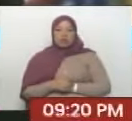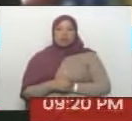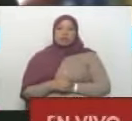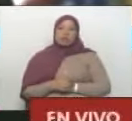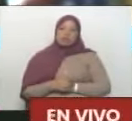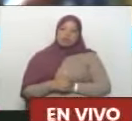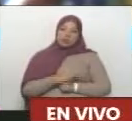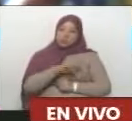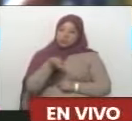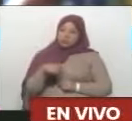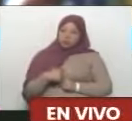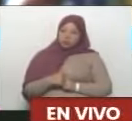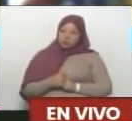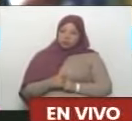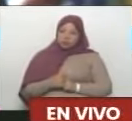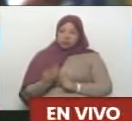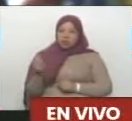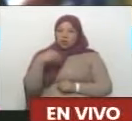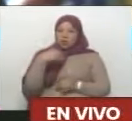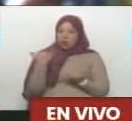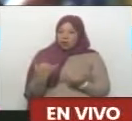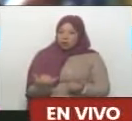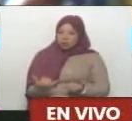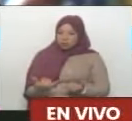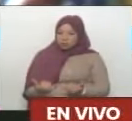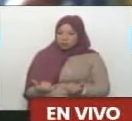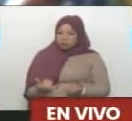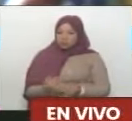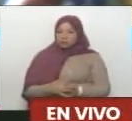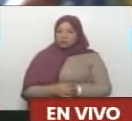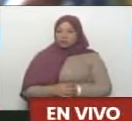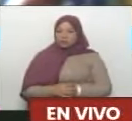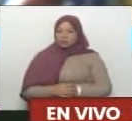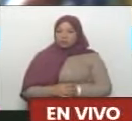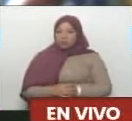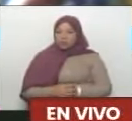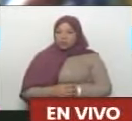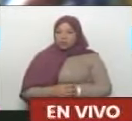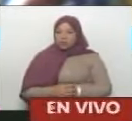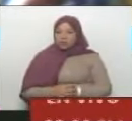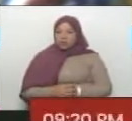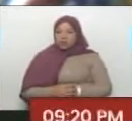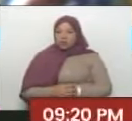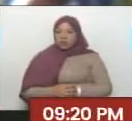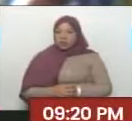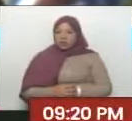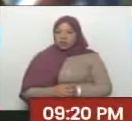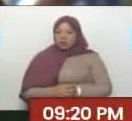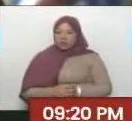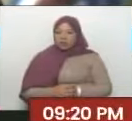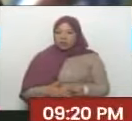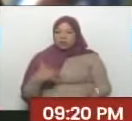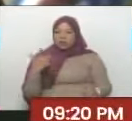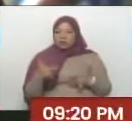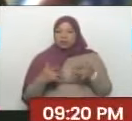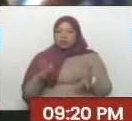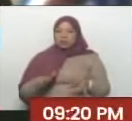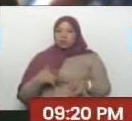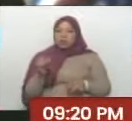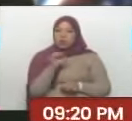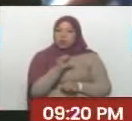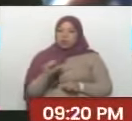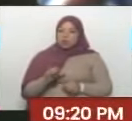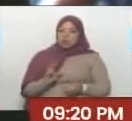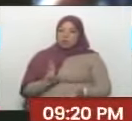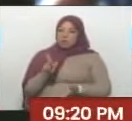desafío que tenemos nosotros ahora. Es el gran desafío porque esto será posible solo con